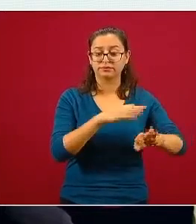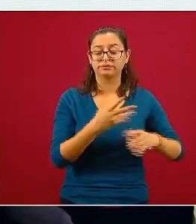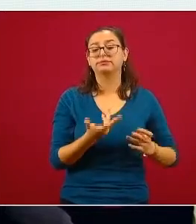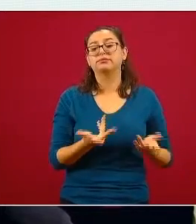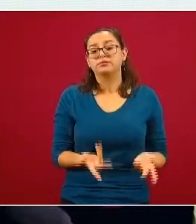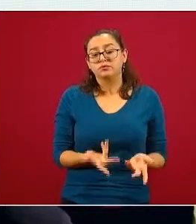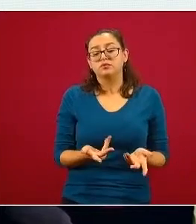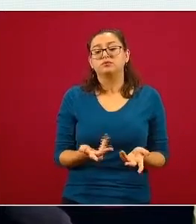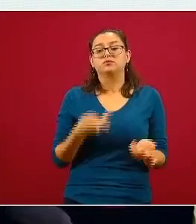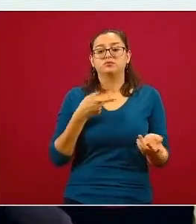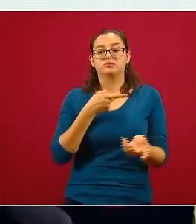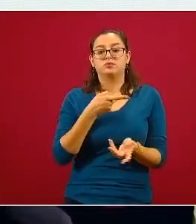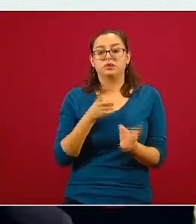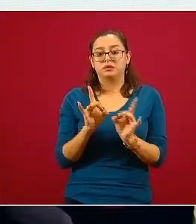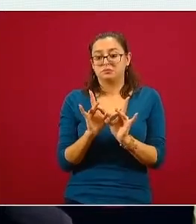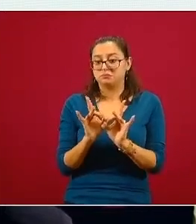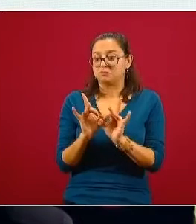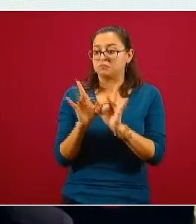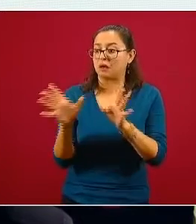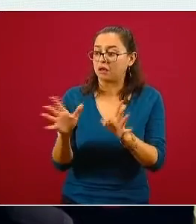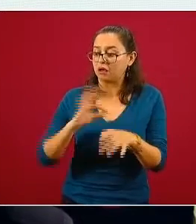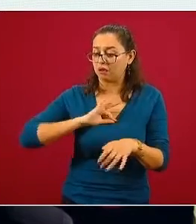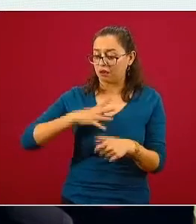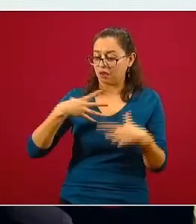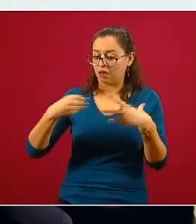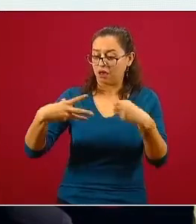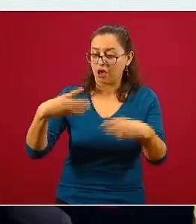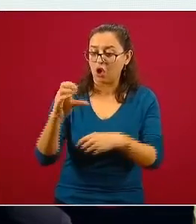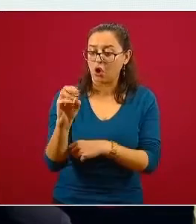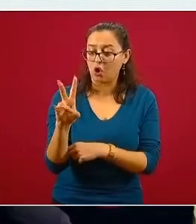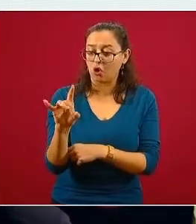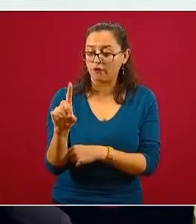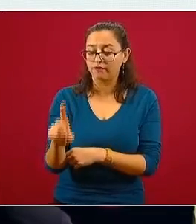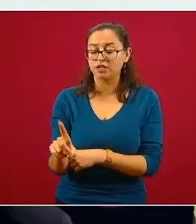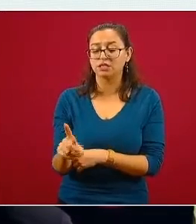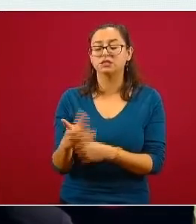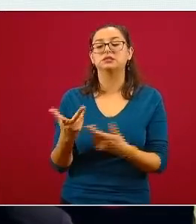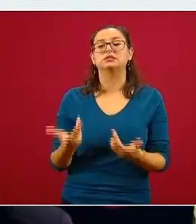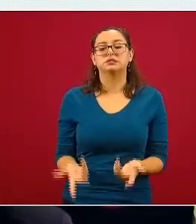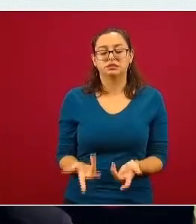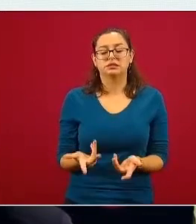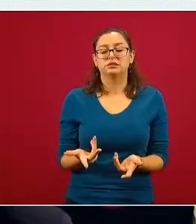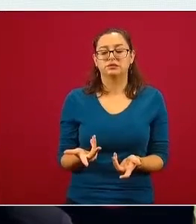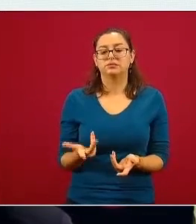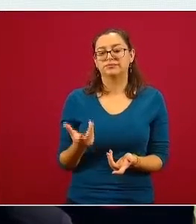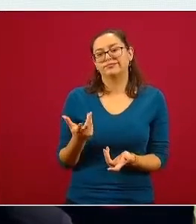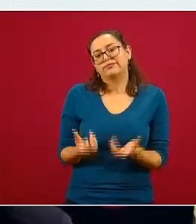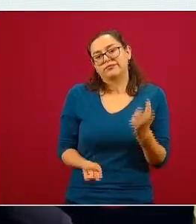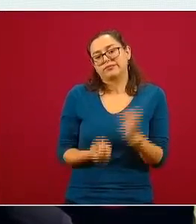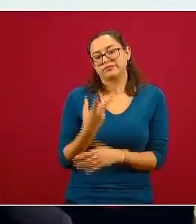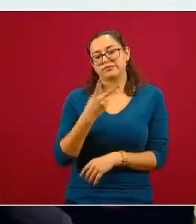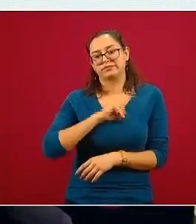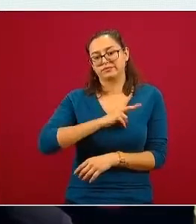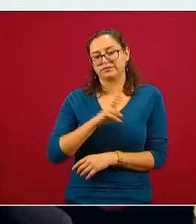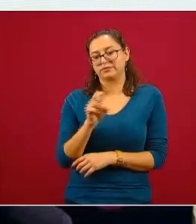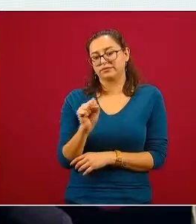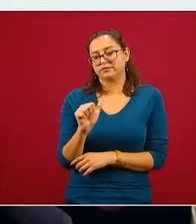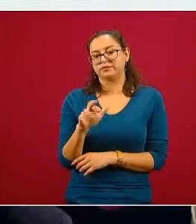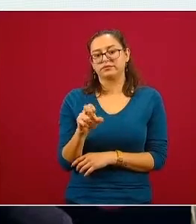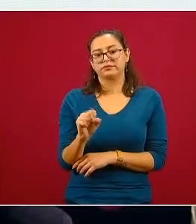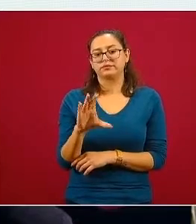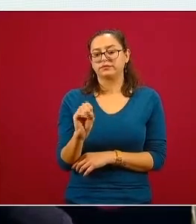permitió entonces prepararnos para la atención de pacientes con enfermedad producida por el SARS-CoV-2,